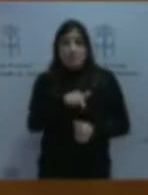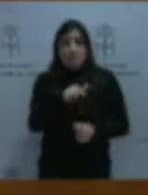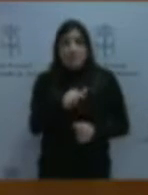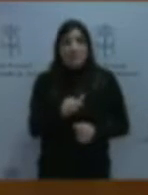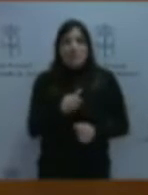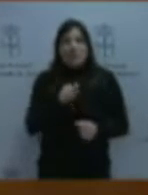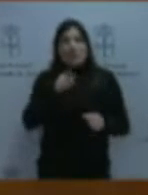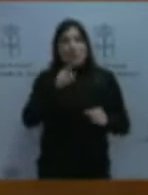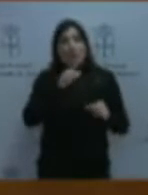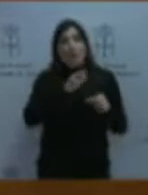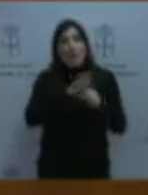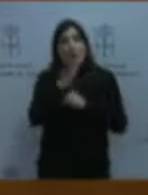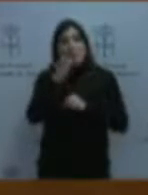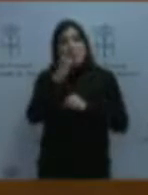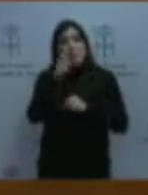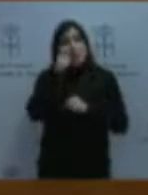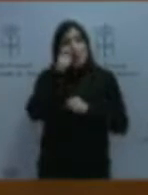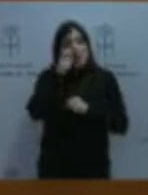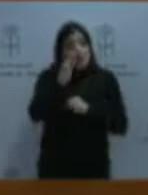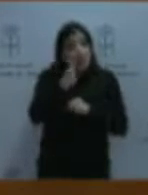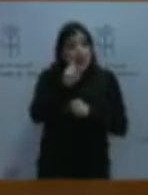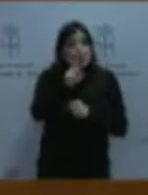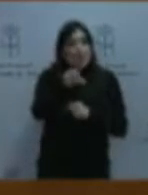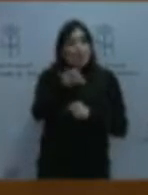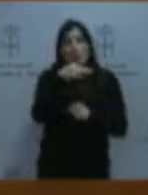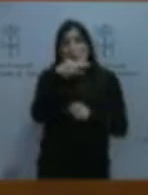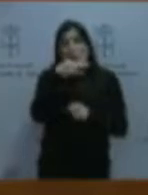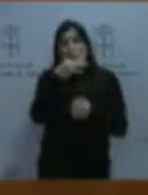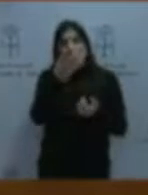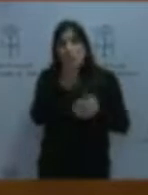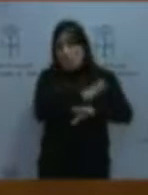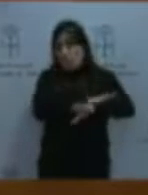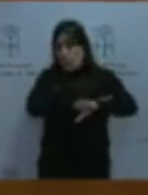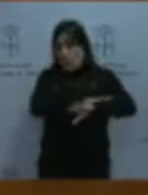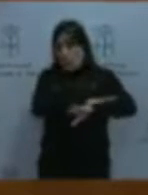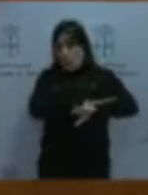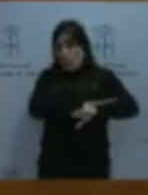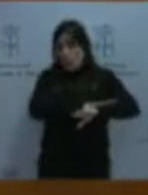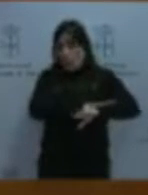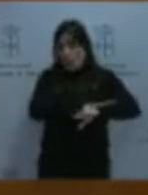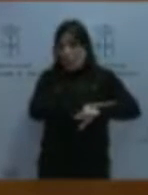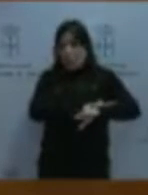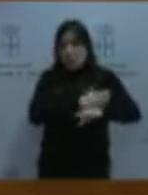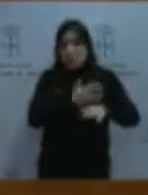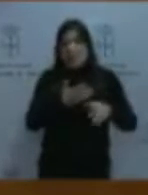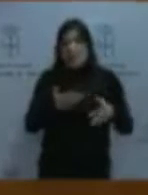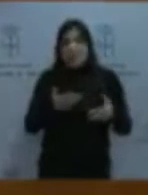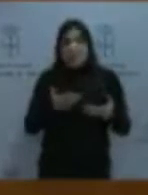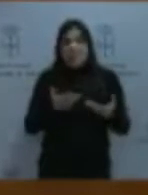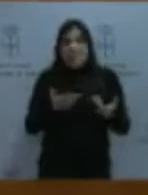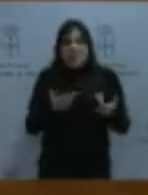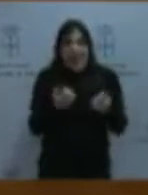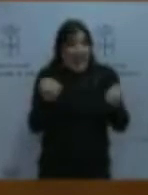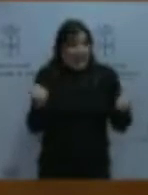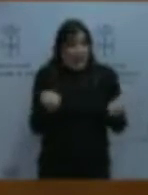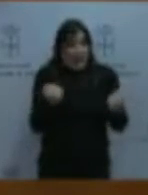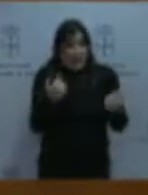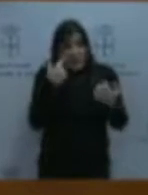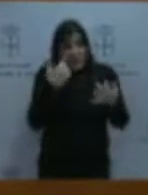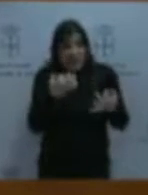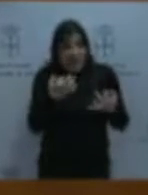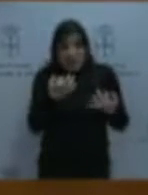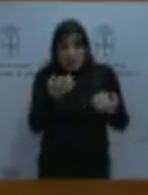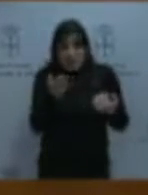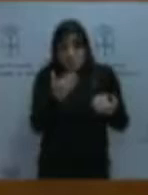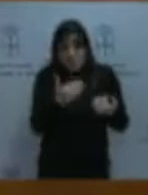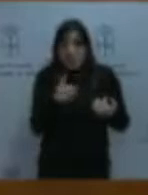del gobierno y no en la su acción, de la zona urbana hay mucho más que falar